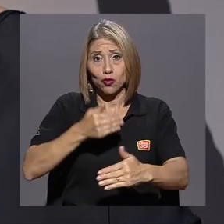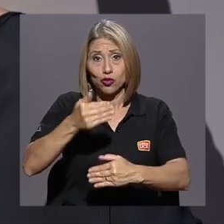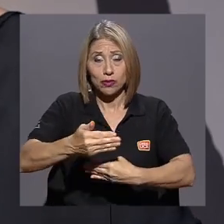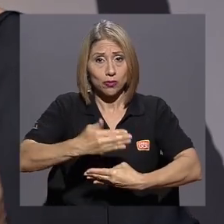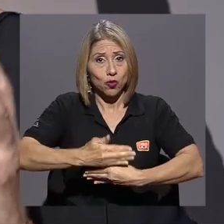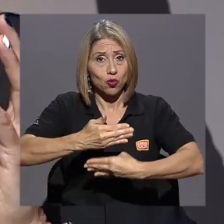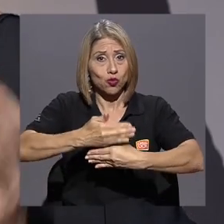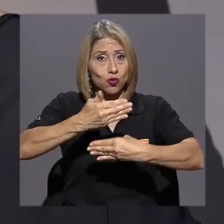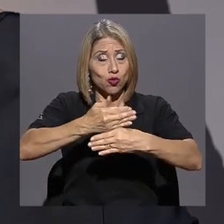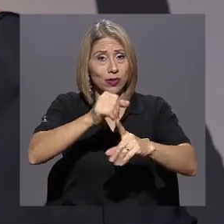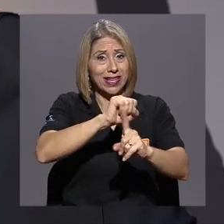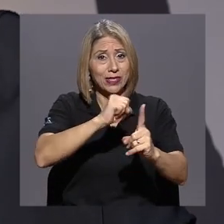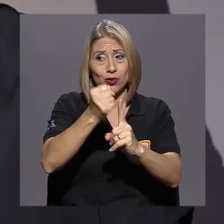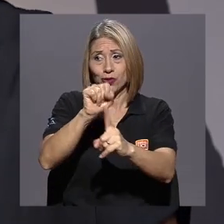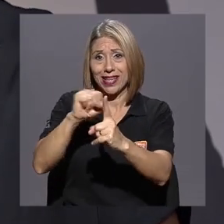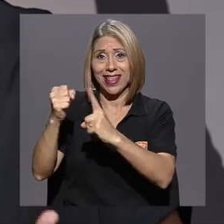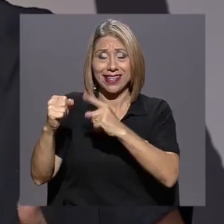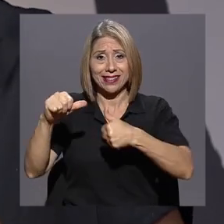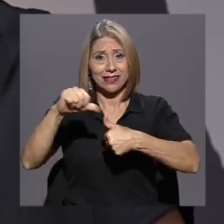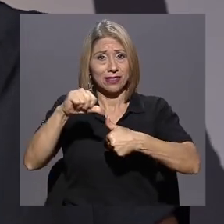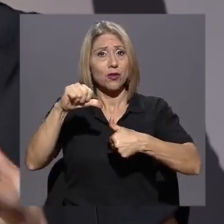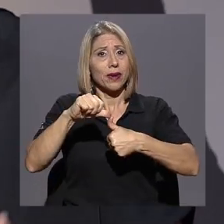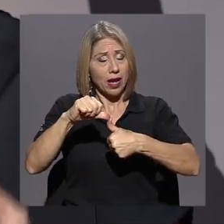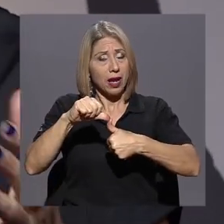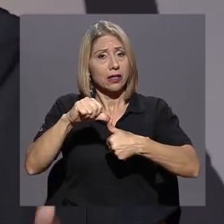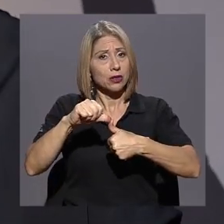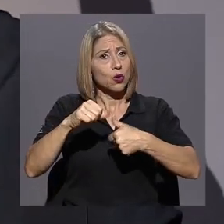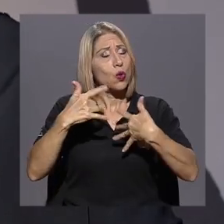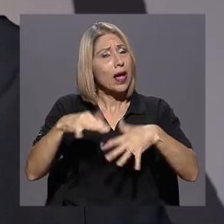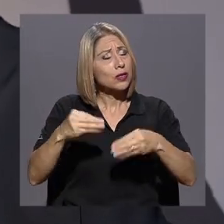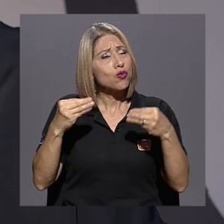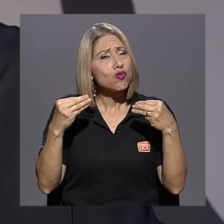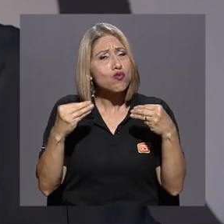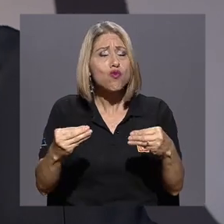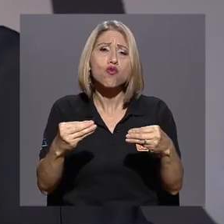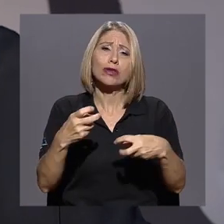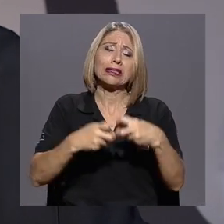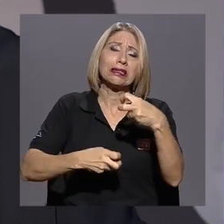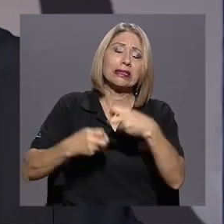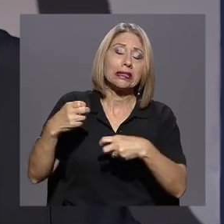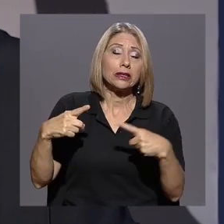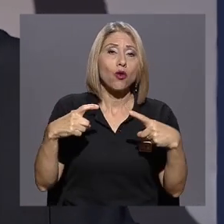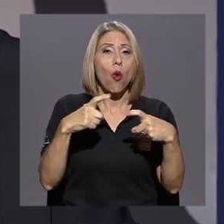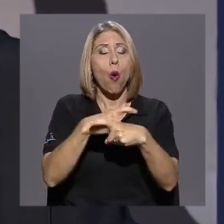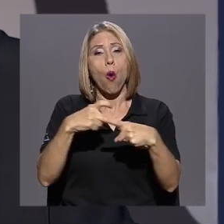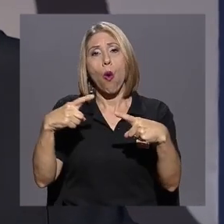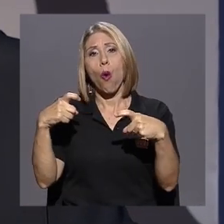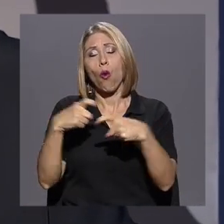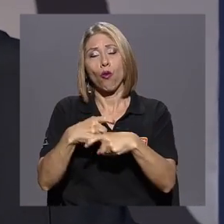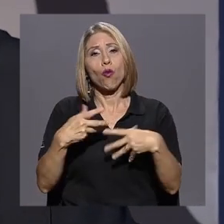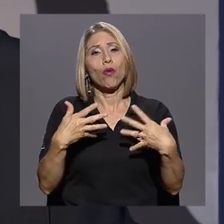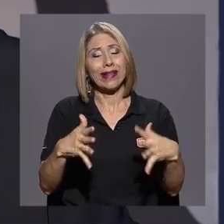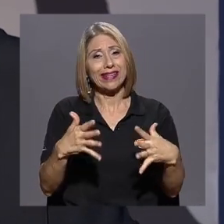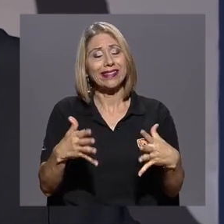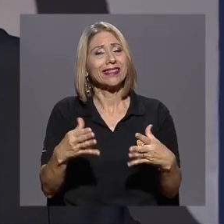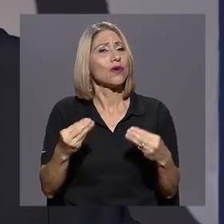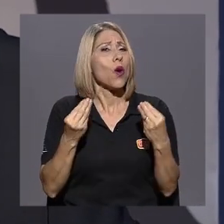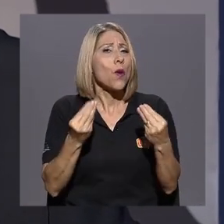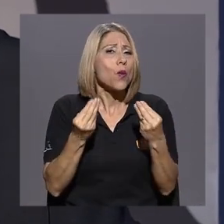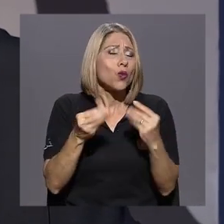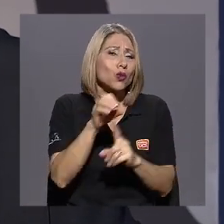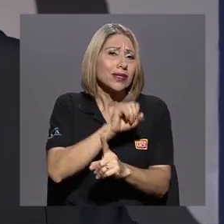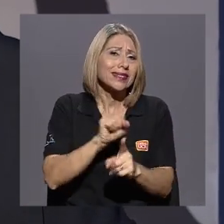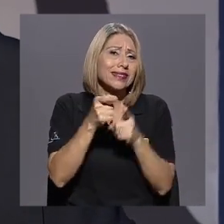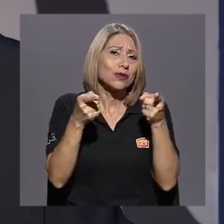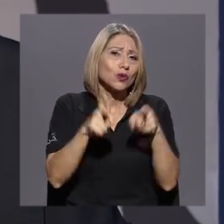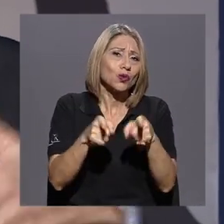las sociedades centroamericanas ha sido profundamente conflictivo, ¿verdad? Así y es. Ha pasado por muchas